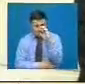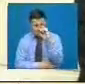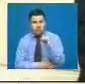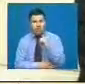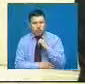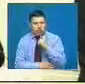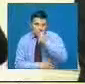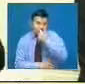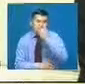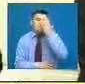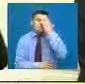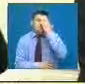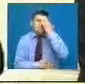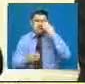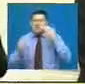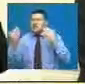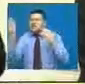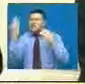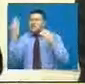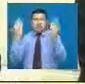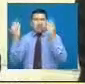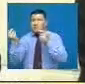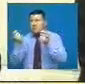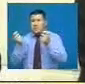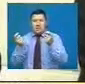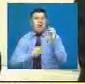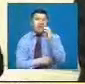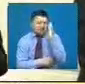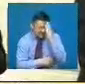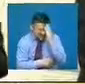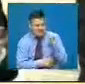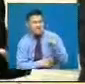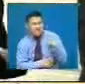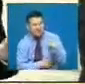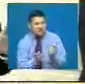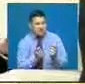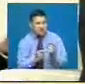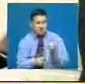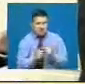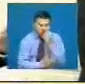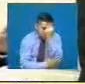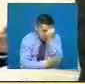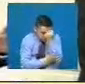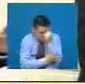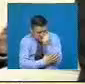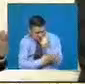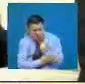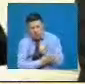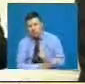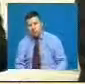unos desafíos, unos retos manejables de mediano plazo, pero no tiene una crisis de corto